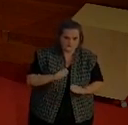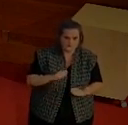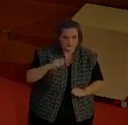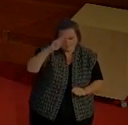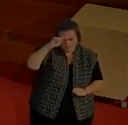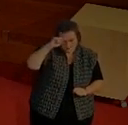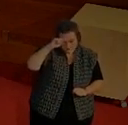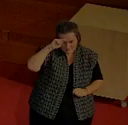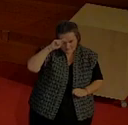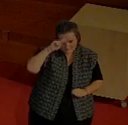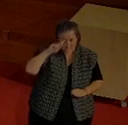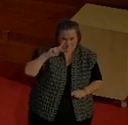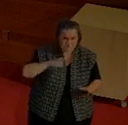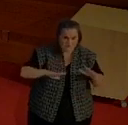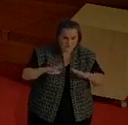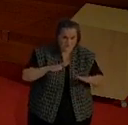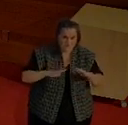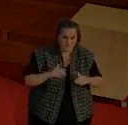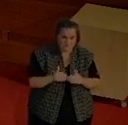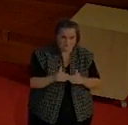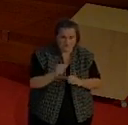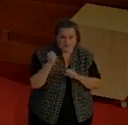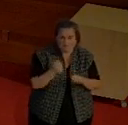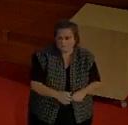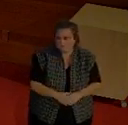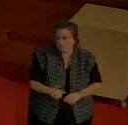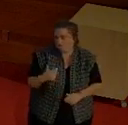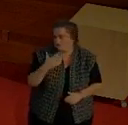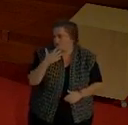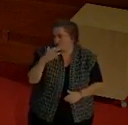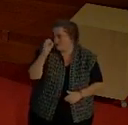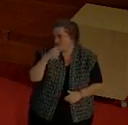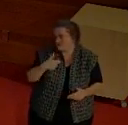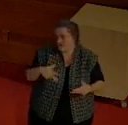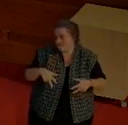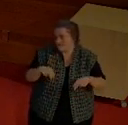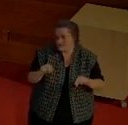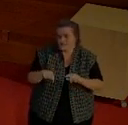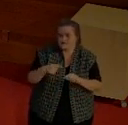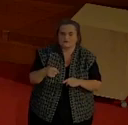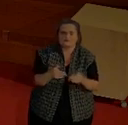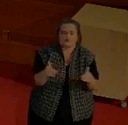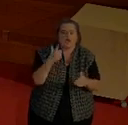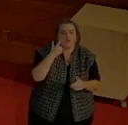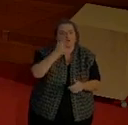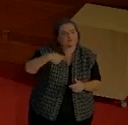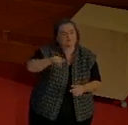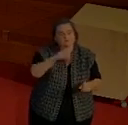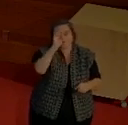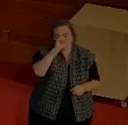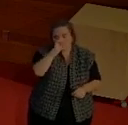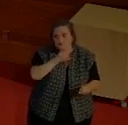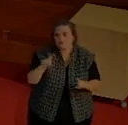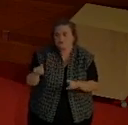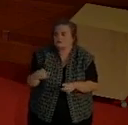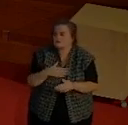preocupados Durante los próximos años si les parece lo dejo aquí y abierto obviamente a preguntas o comentarios en la medida que sea